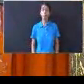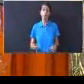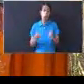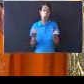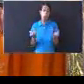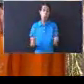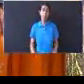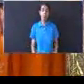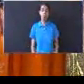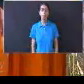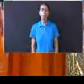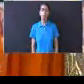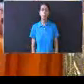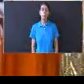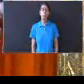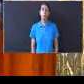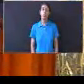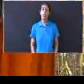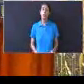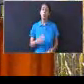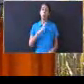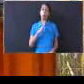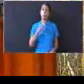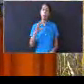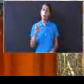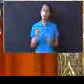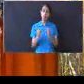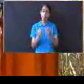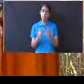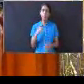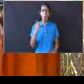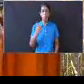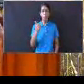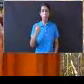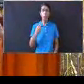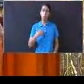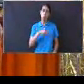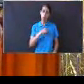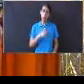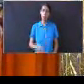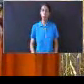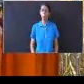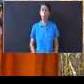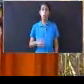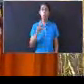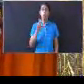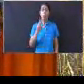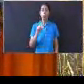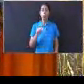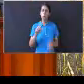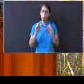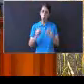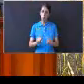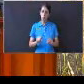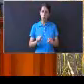Entonces, lo tenemos que hacer bien a lo nuestro. Pero no podemos, como que empieza la envidia. Este hombre le ahorró la envidia.